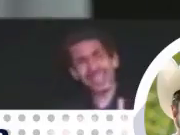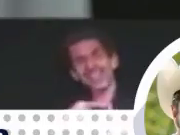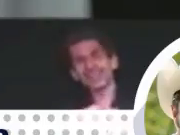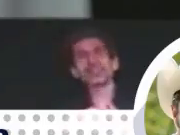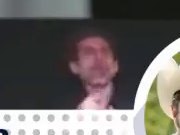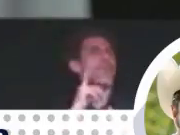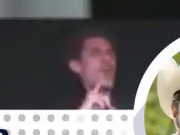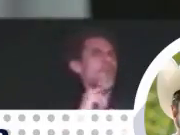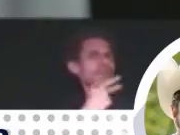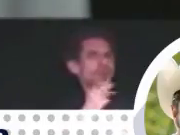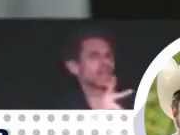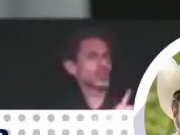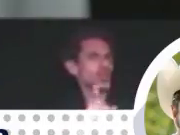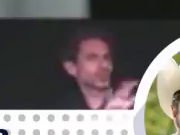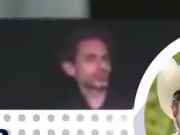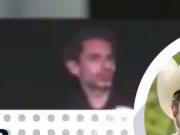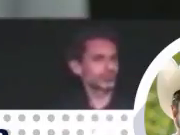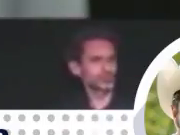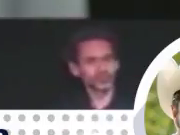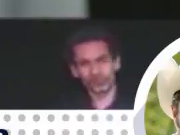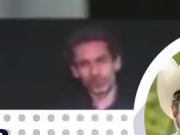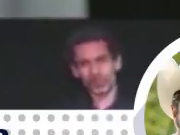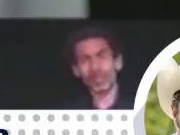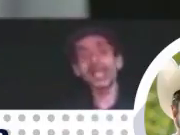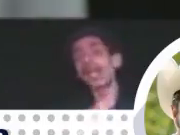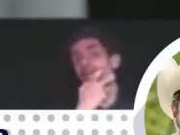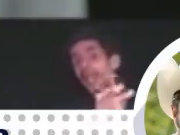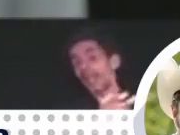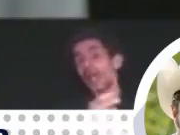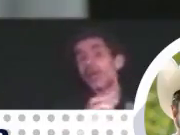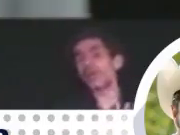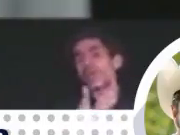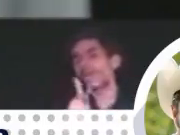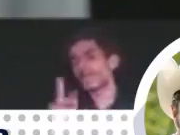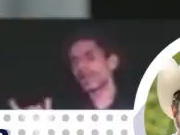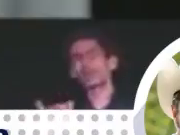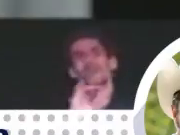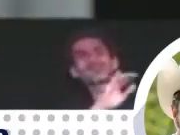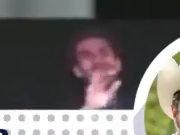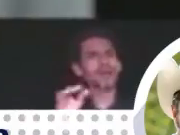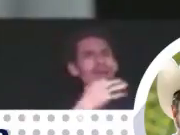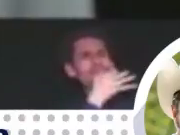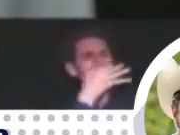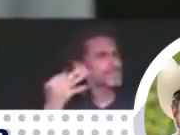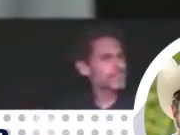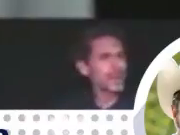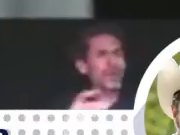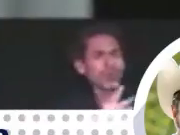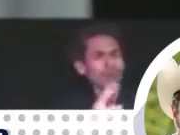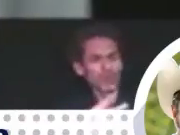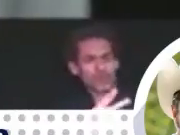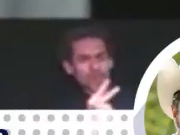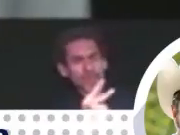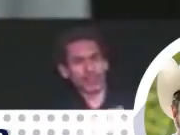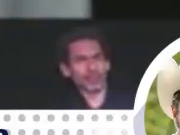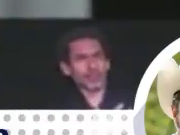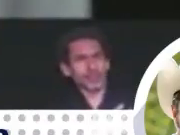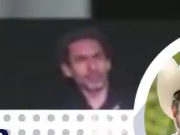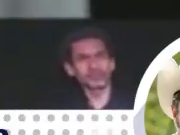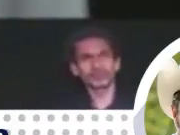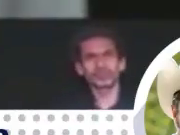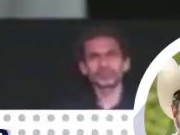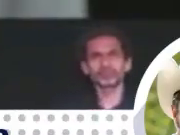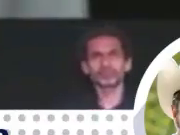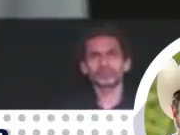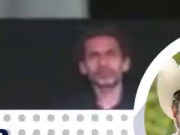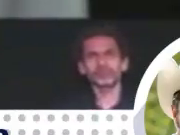y el mensaje tan recio y tan fuerte que nos dio la ciudadanía el pasado 1 de julio. Todavía creo,